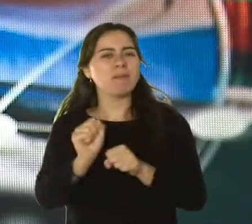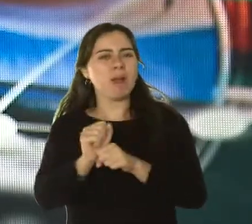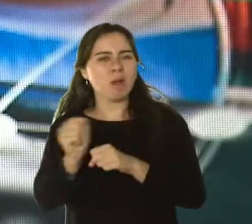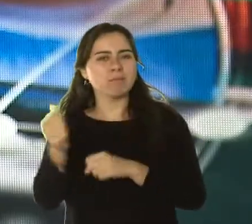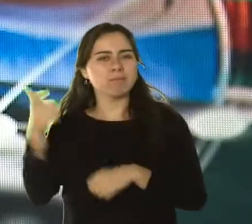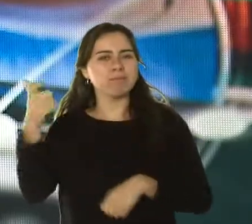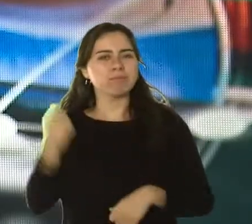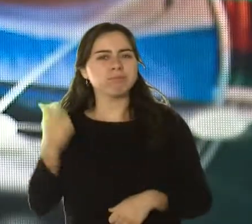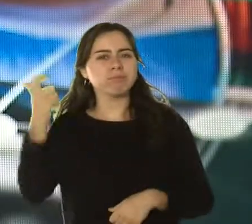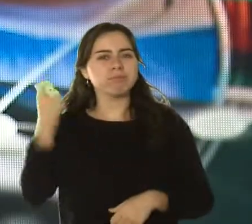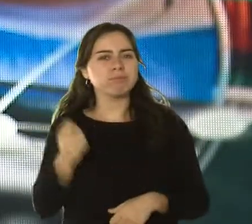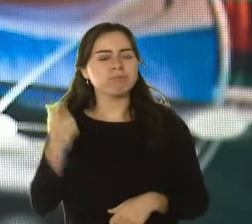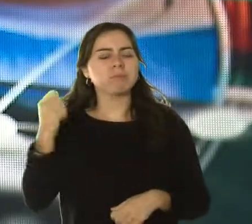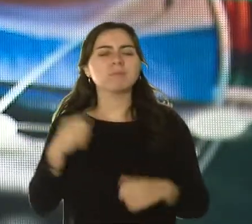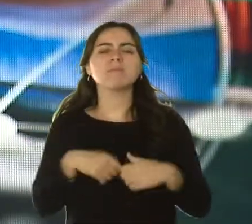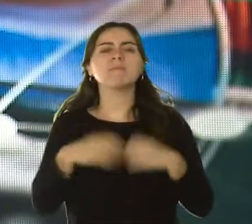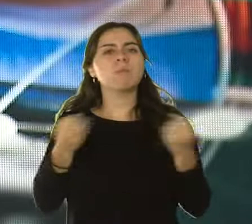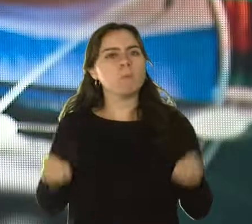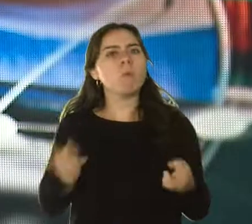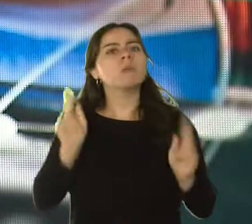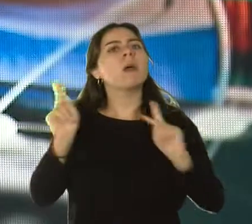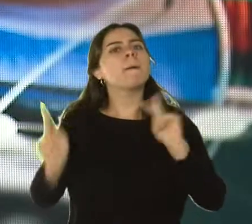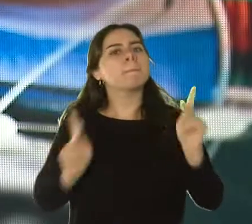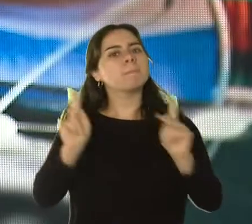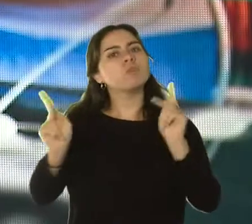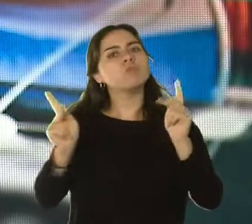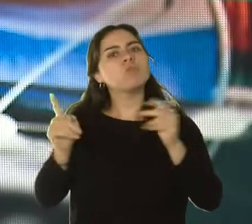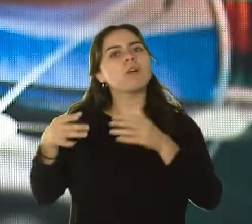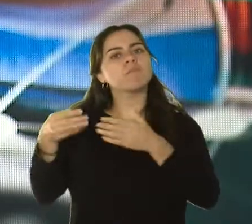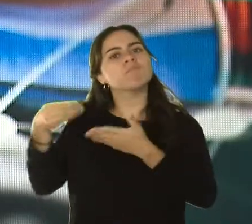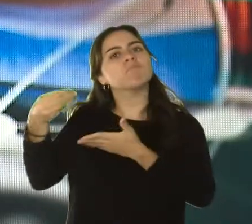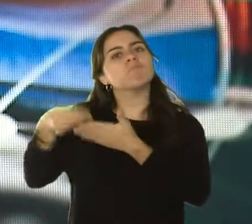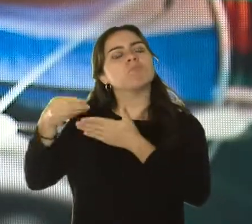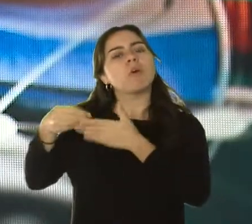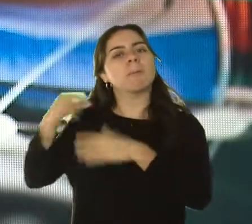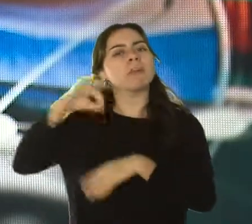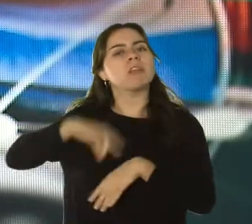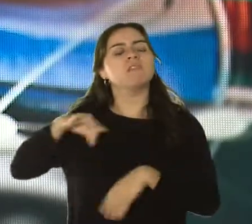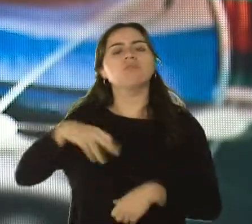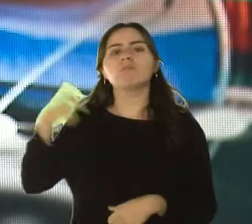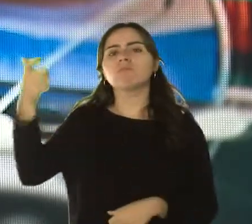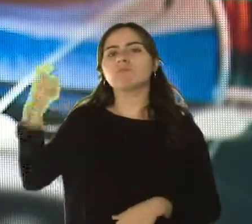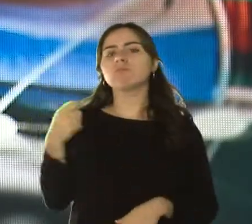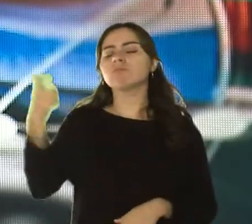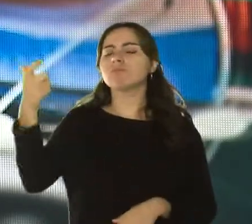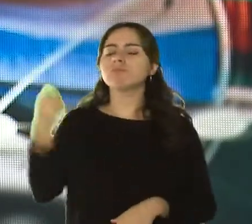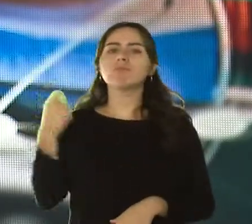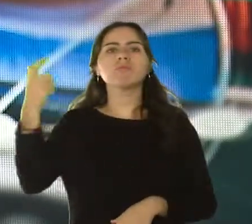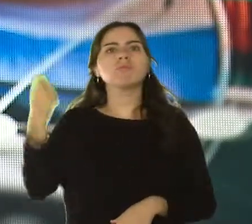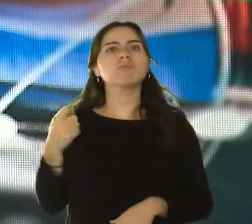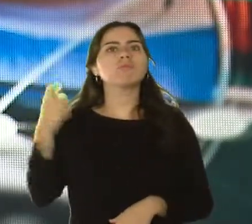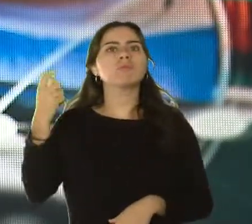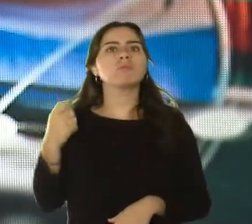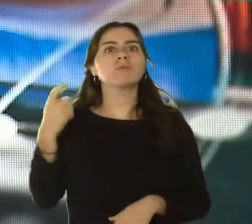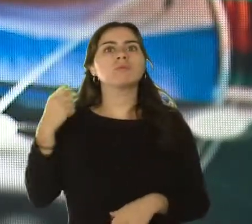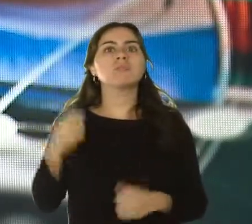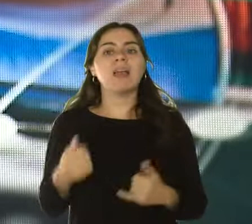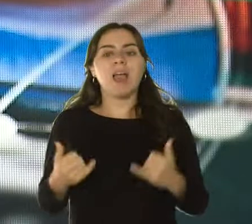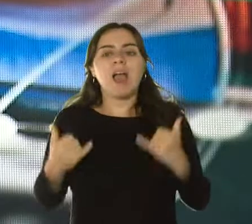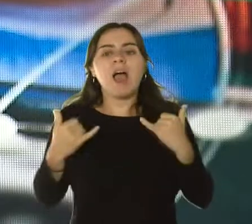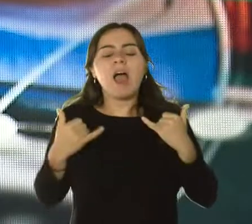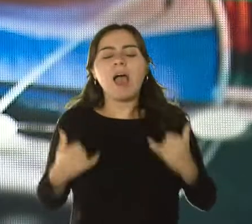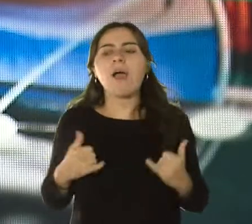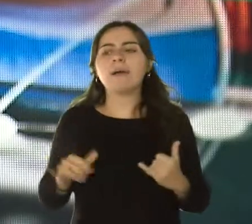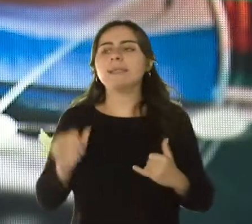Y muchos de estos individuos que originalmente están cogiendo estos beneficios ya están buscando orientación